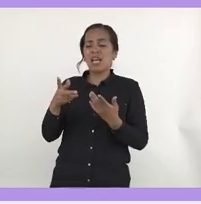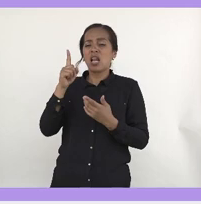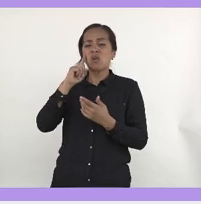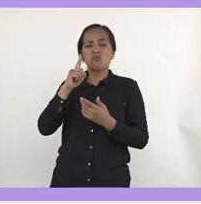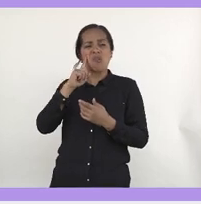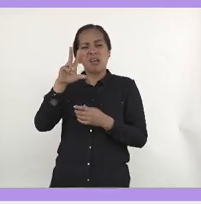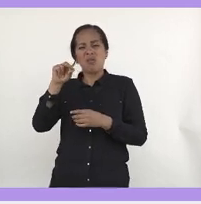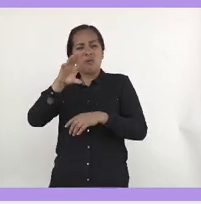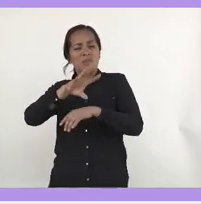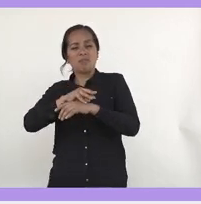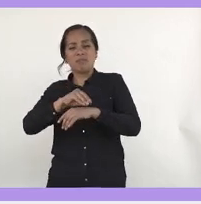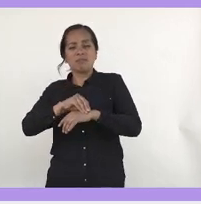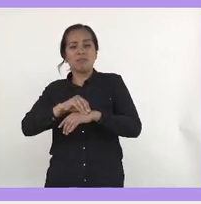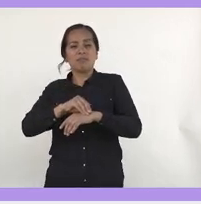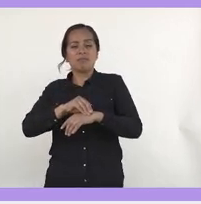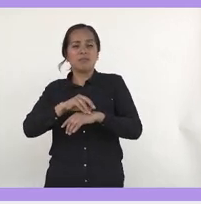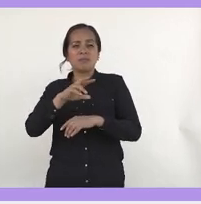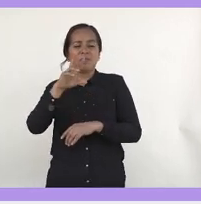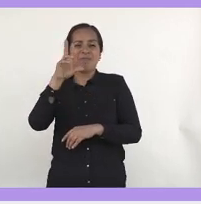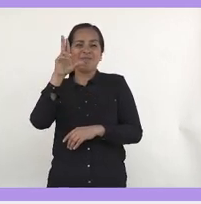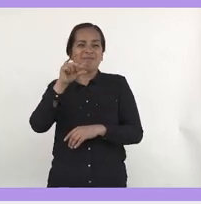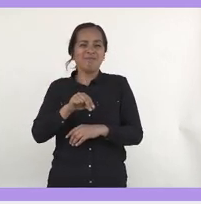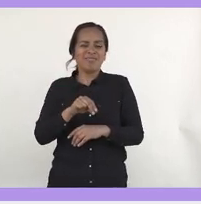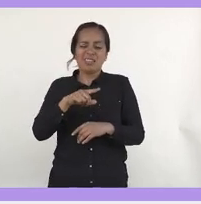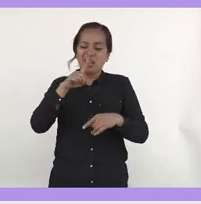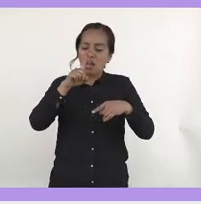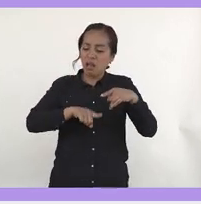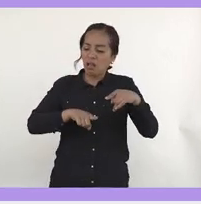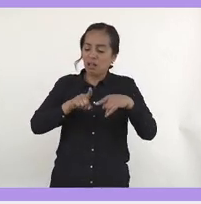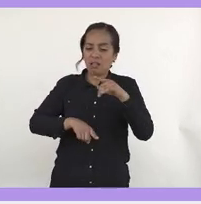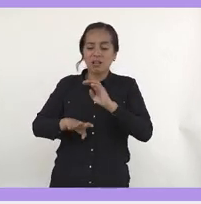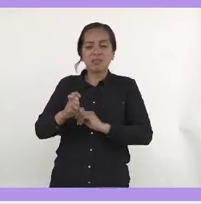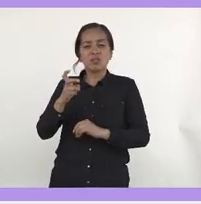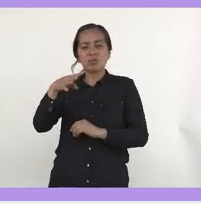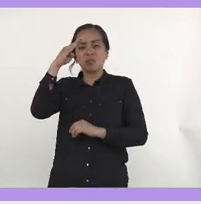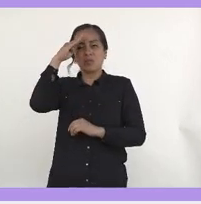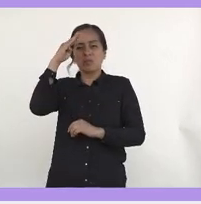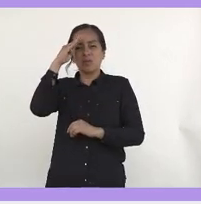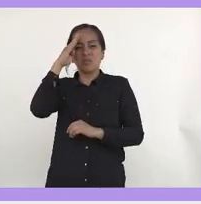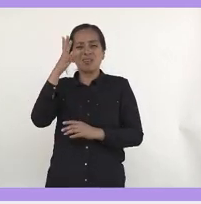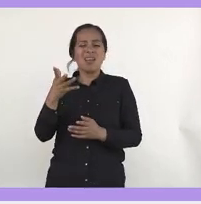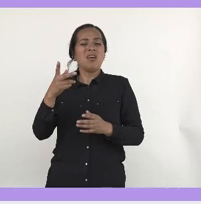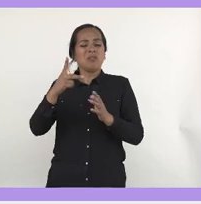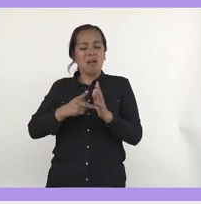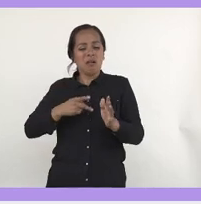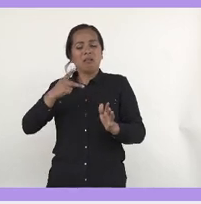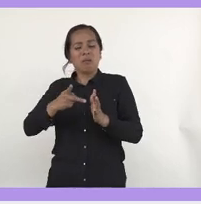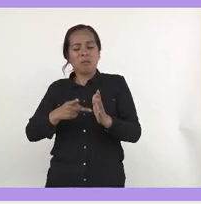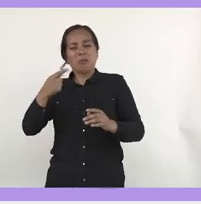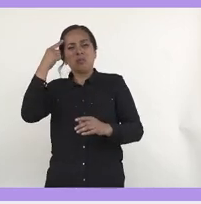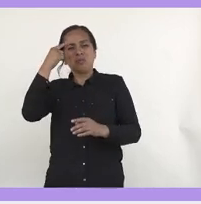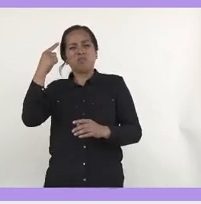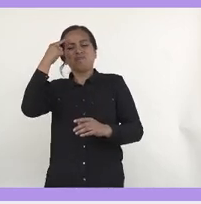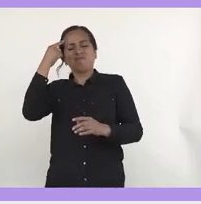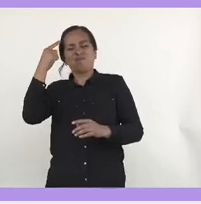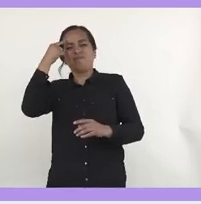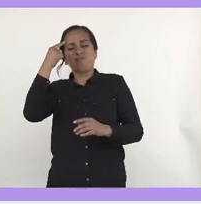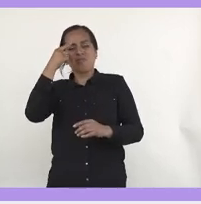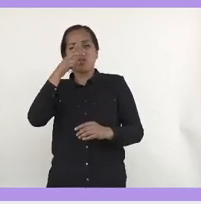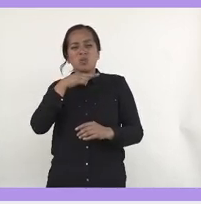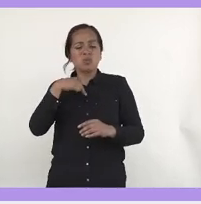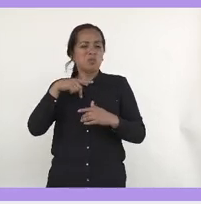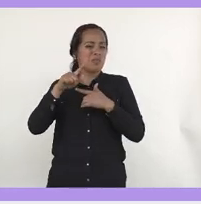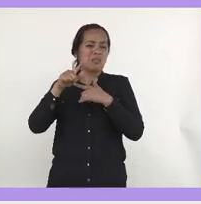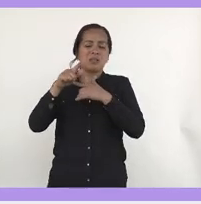la mujer no la dejan o que no Quitar todas esas cosas y es que siento que cada vez que repetimos algo de eso lo estamos alimentando De verdad